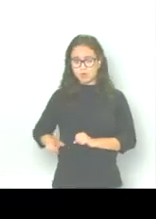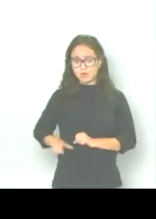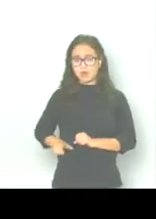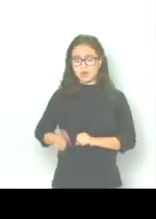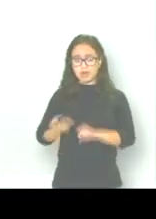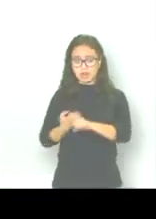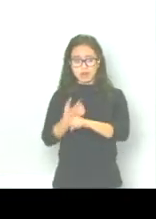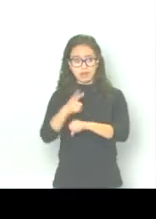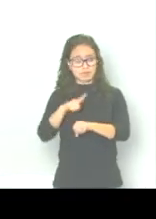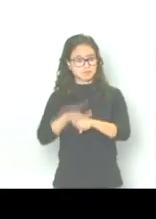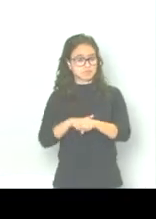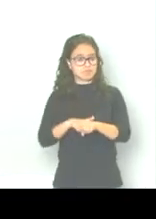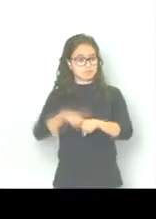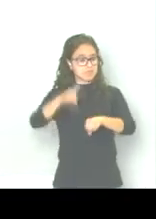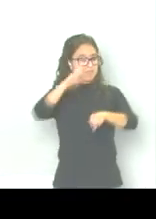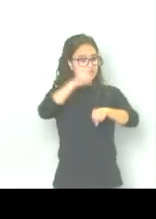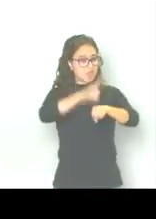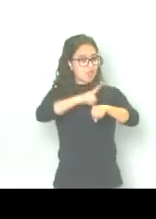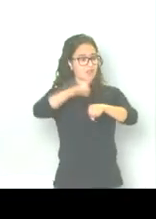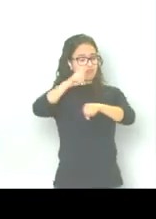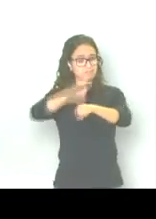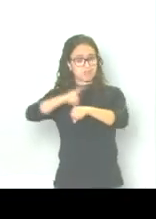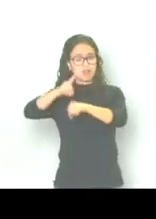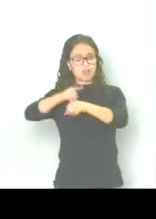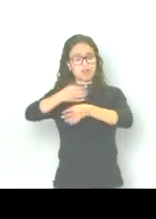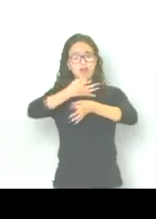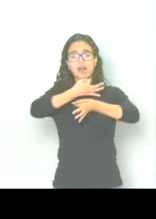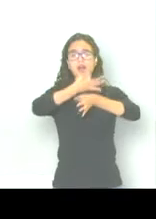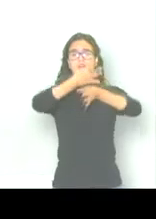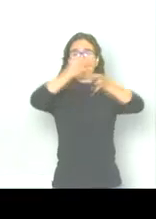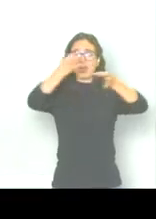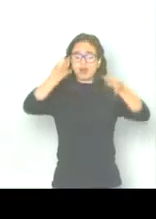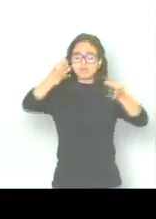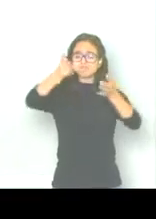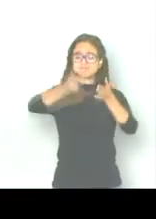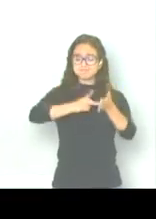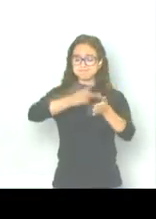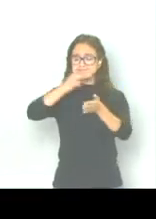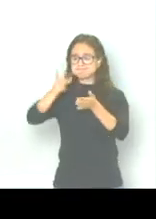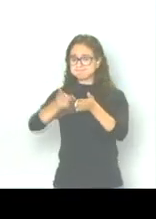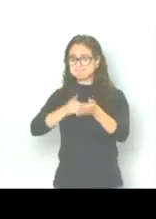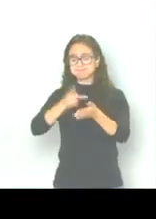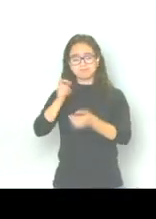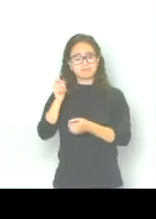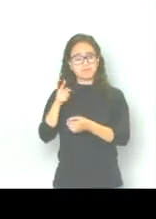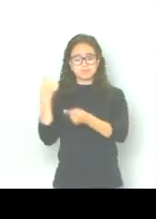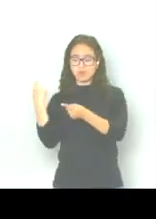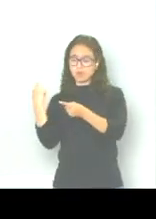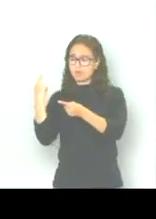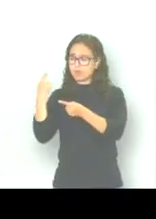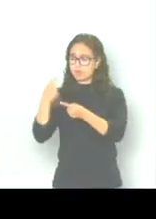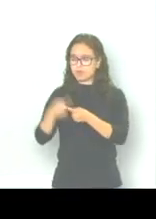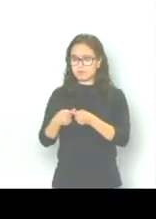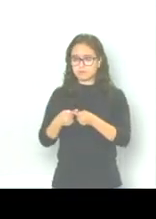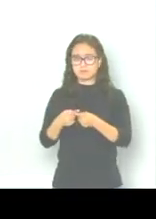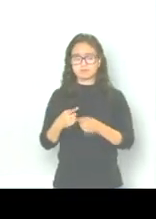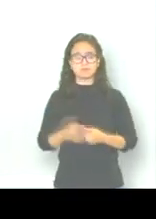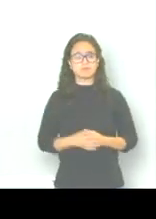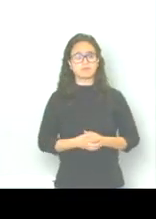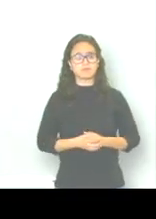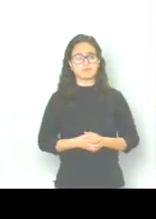estado, y se ha hecho todos los días desde que inició esta pandemia. No hay otra